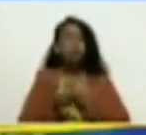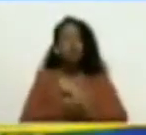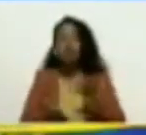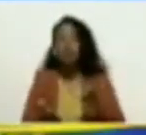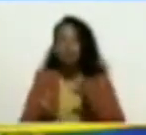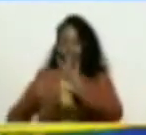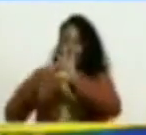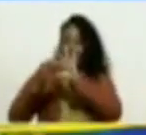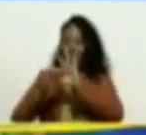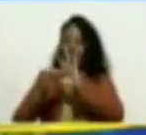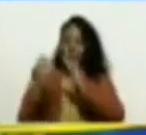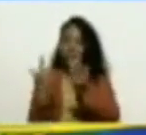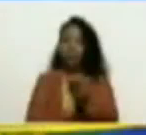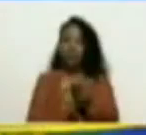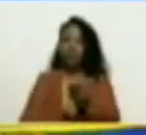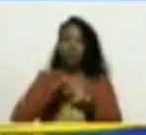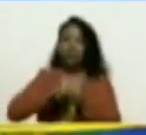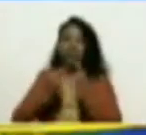hermanos.